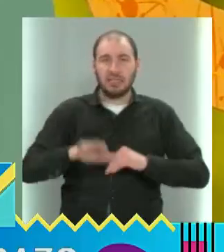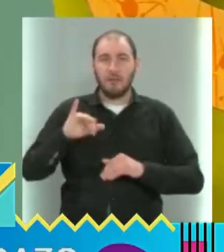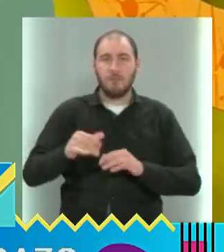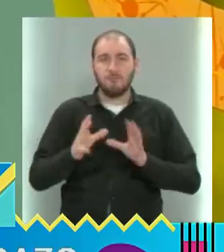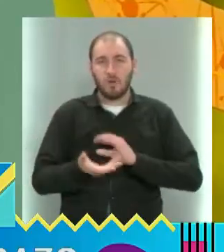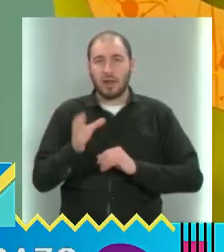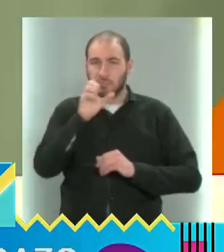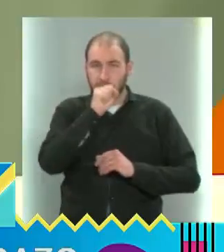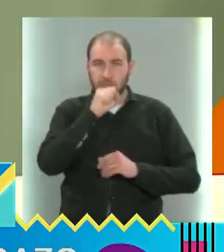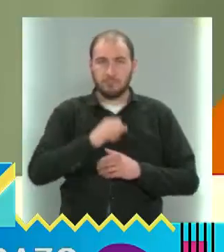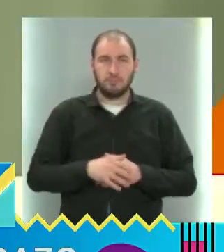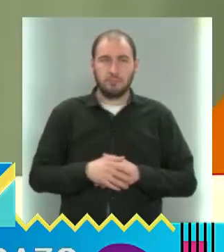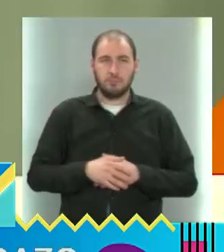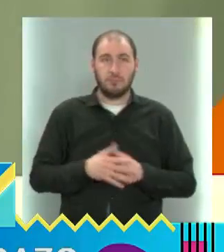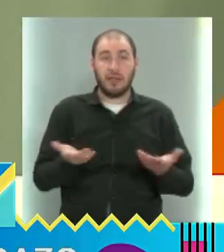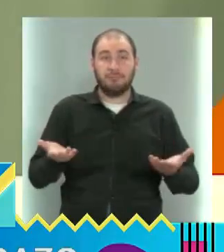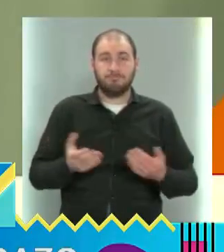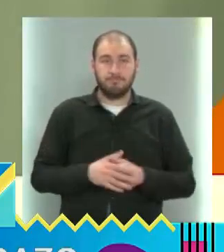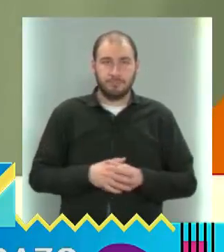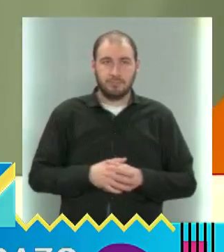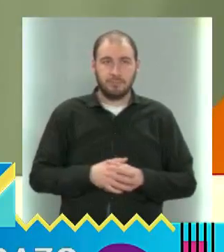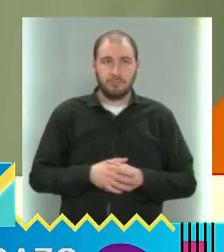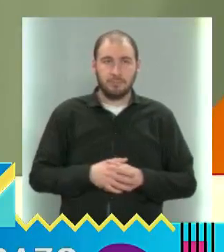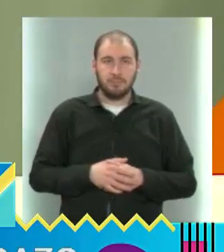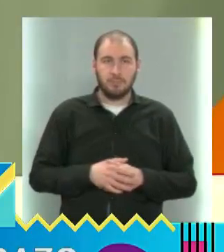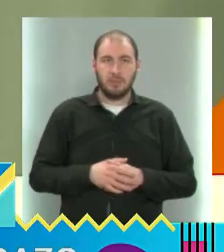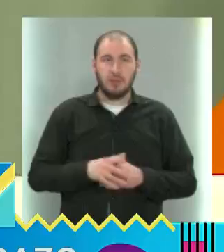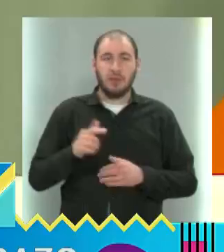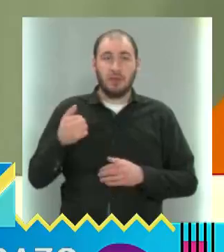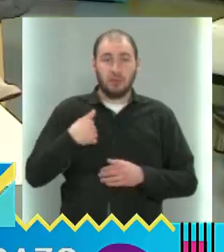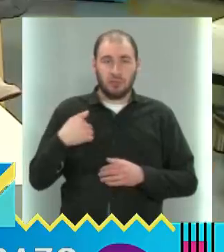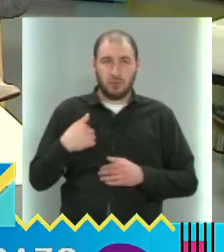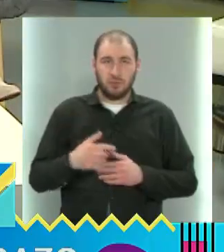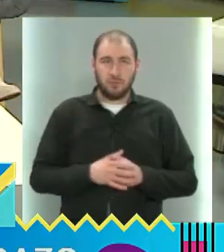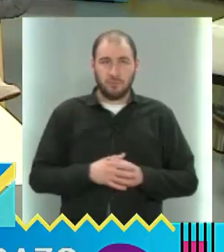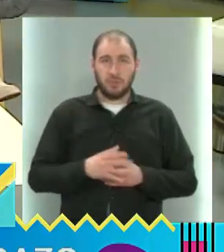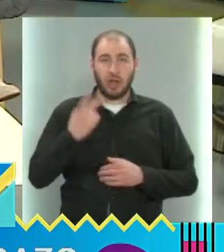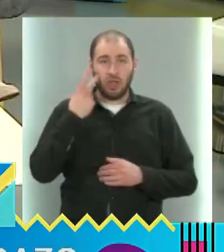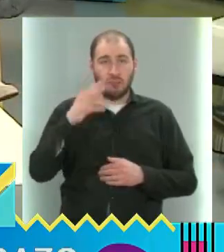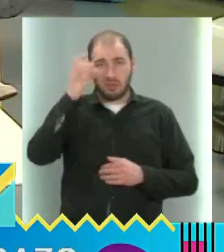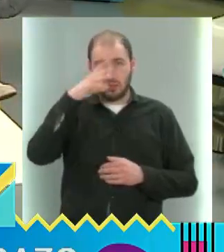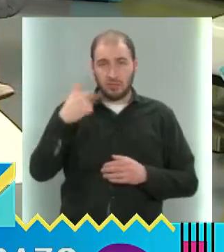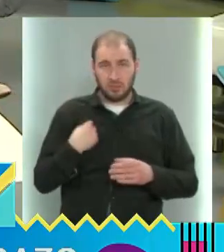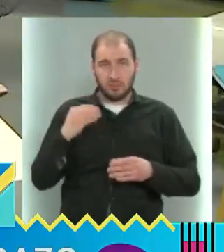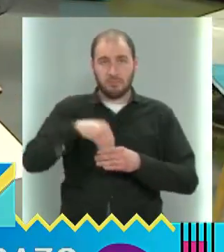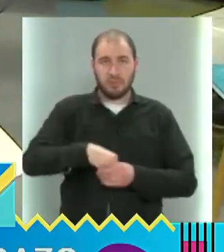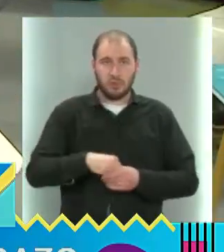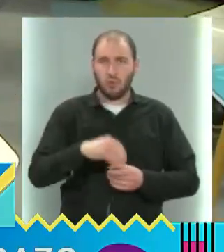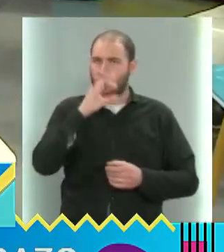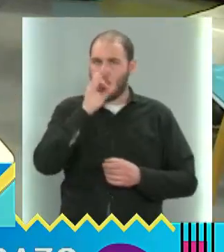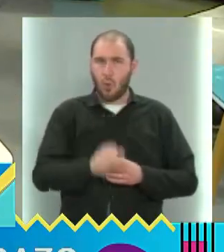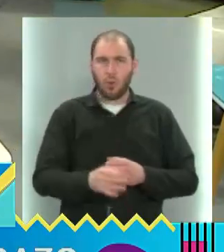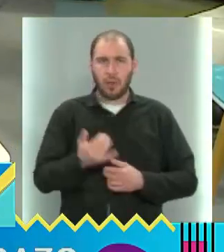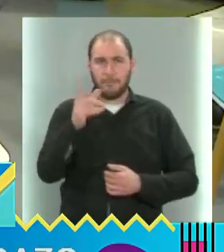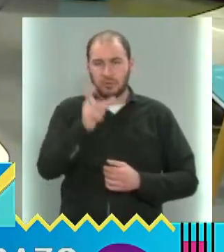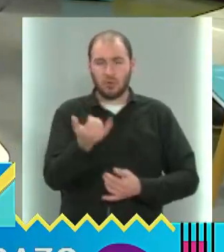modo clandestino. Bueno, la verdad es que yo desde el 2012 estoy en esto y jamás escuché decir